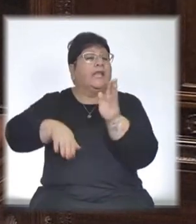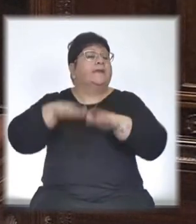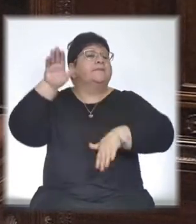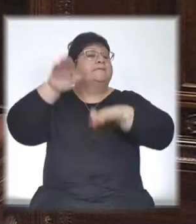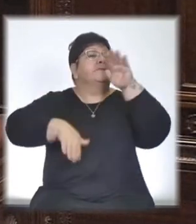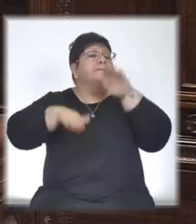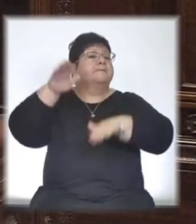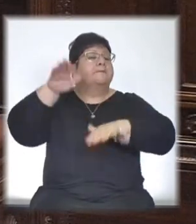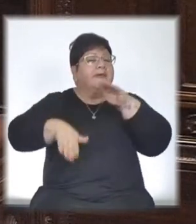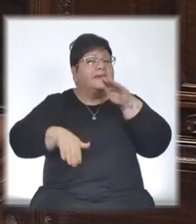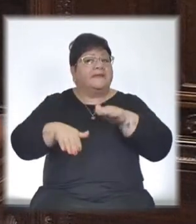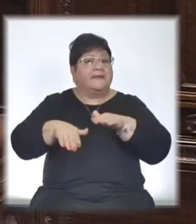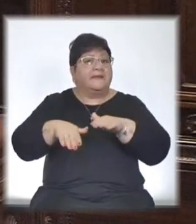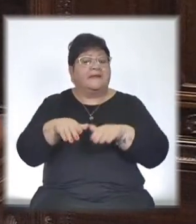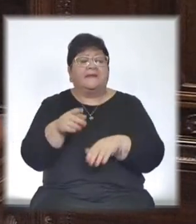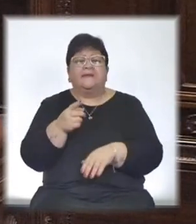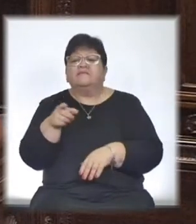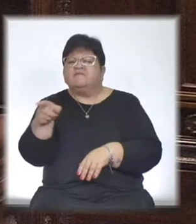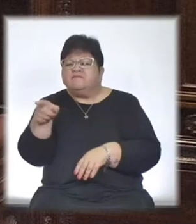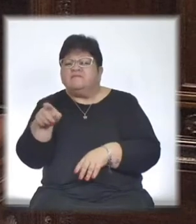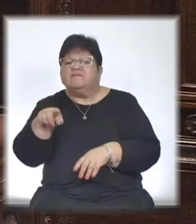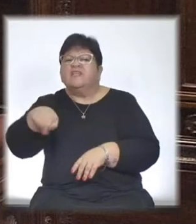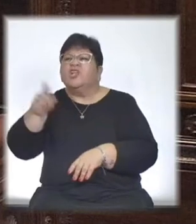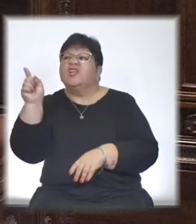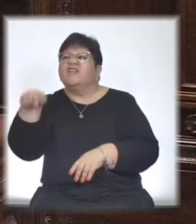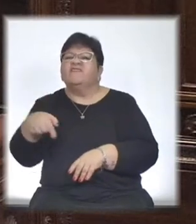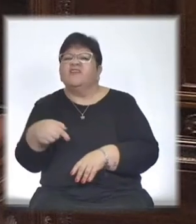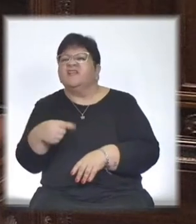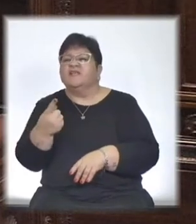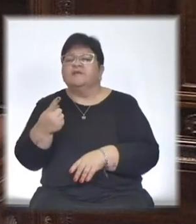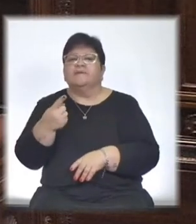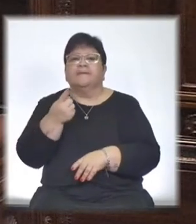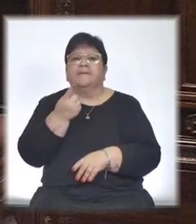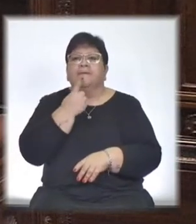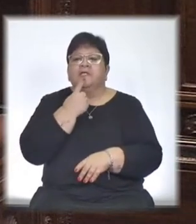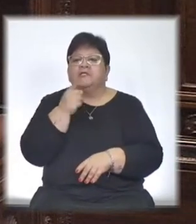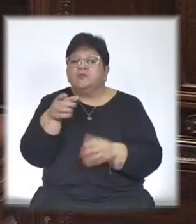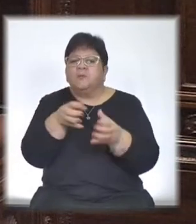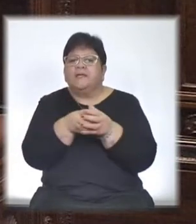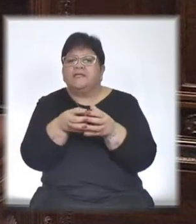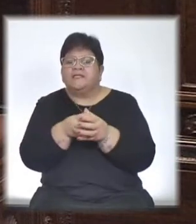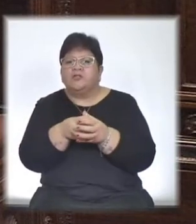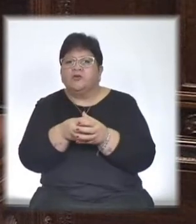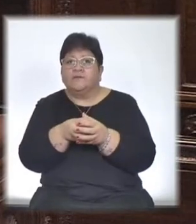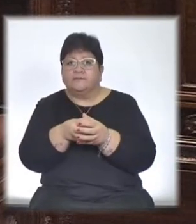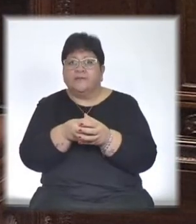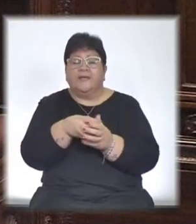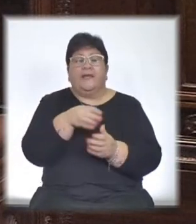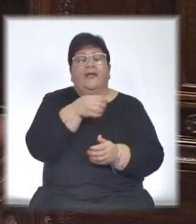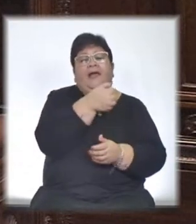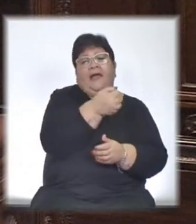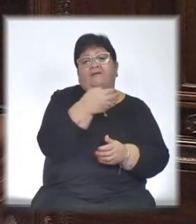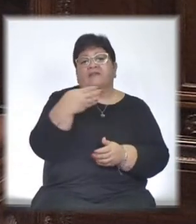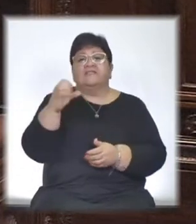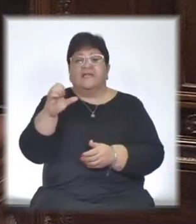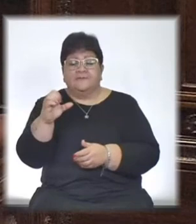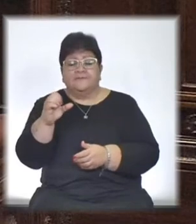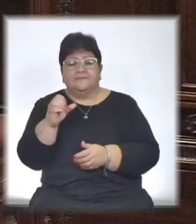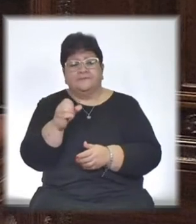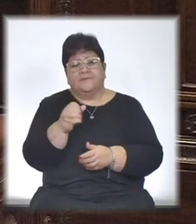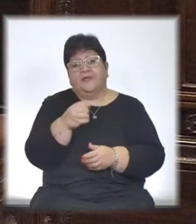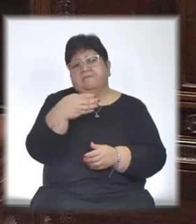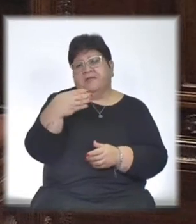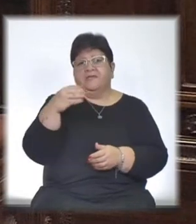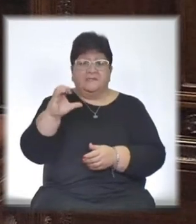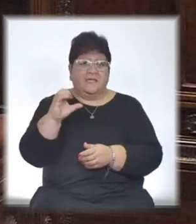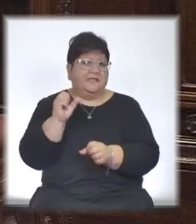y al compromiso que tuvieran con el proceso cívico-militar. Los ciudadanos que entraban en las categorías B y C no podían